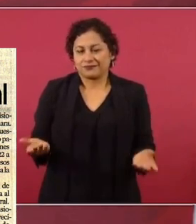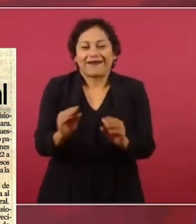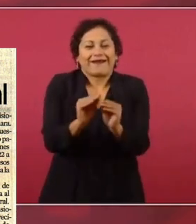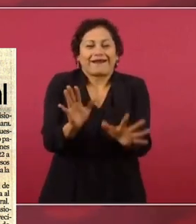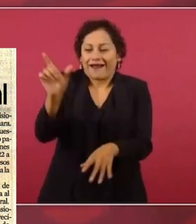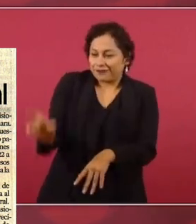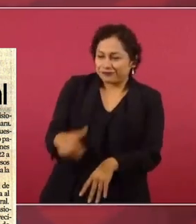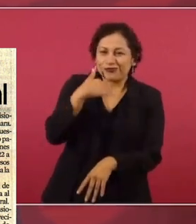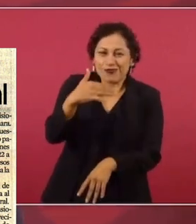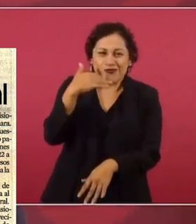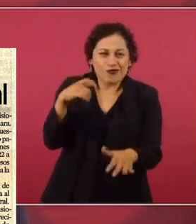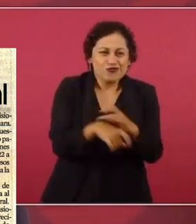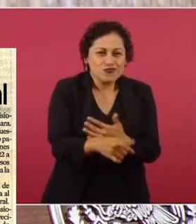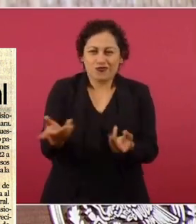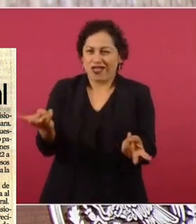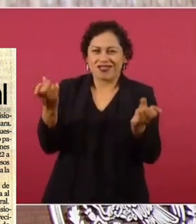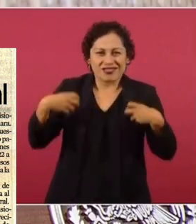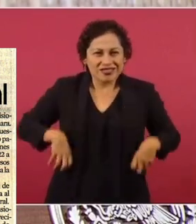corruptos? ¿Cómo no van a ser rateros?